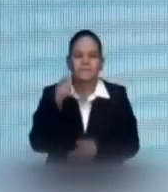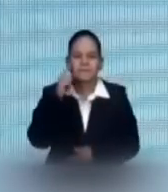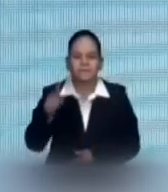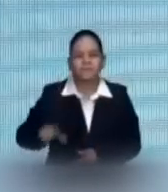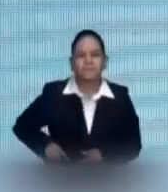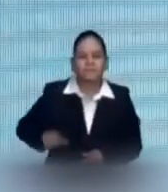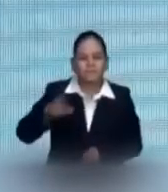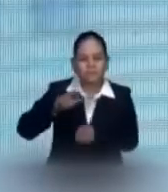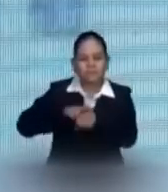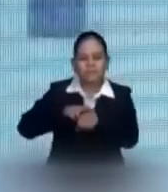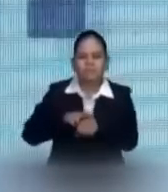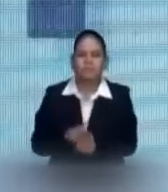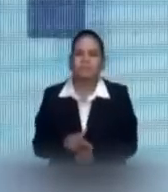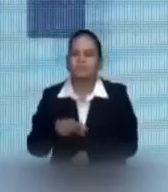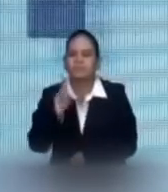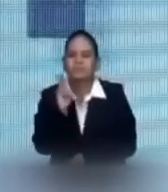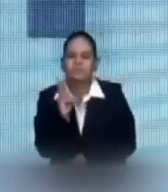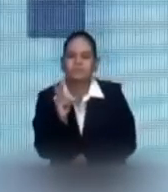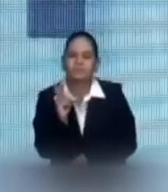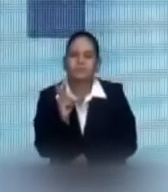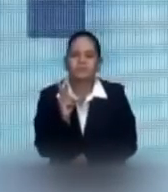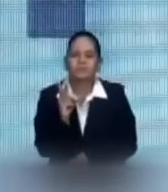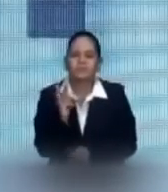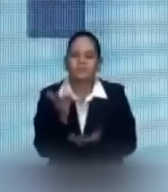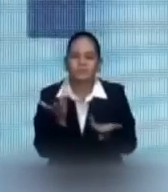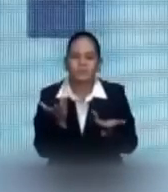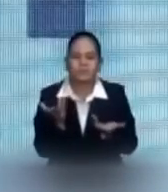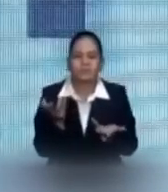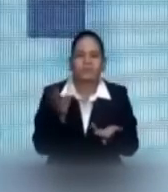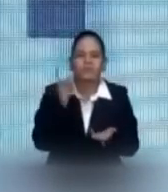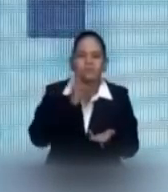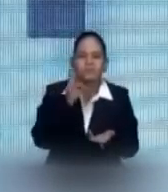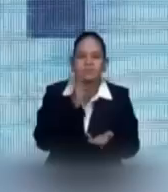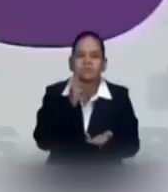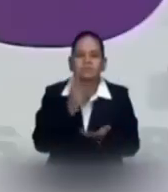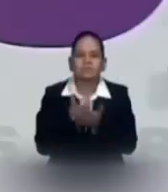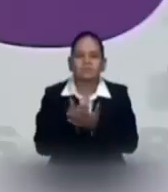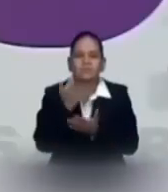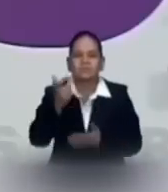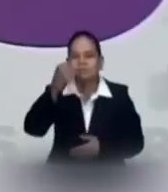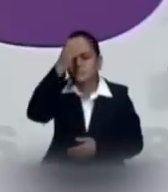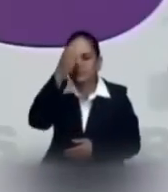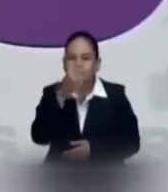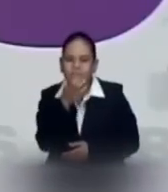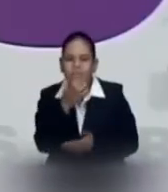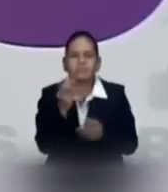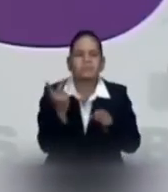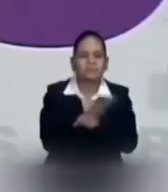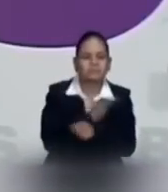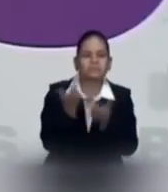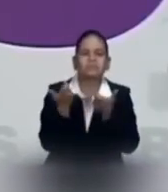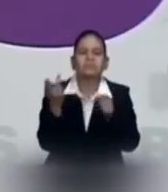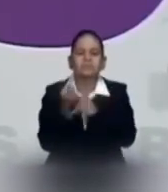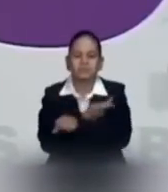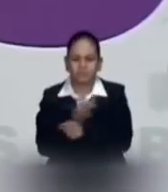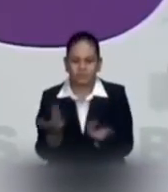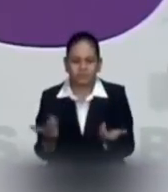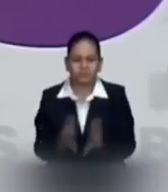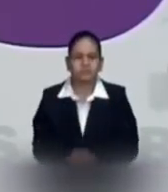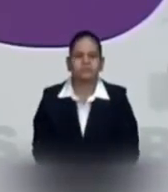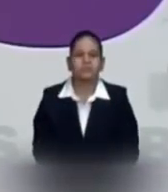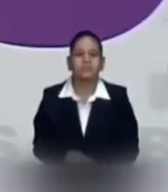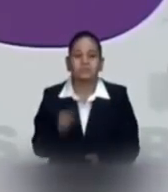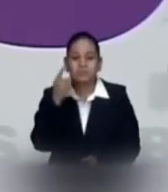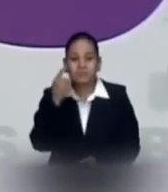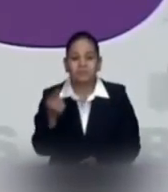de Coahuila siempre termina en las familias de siempre? Lo que tú comentas es precisamente lo que dicen mis